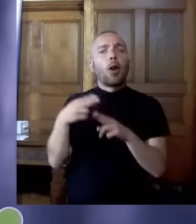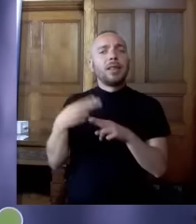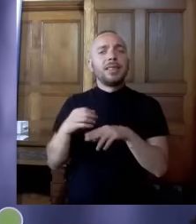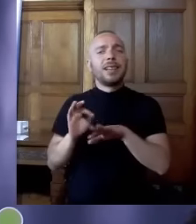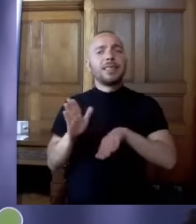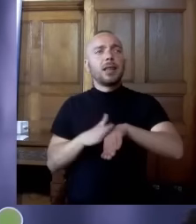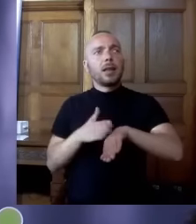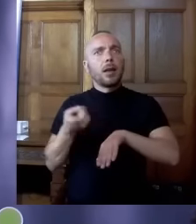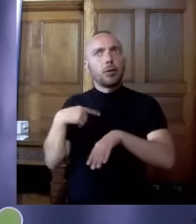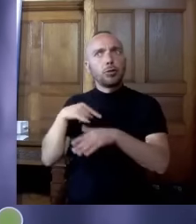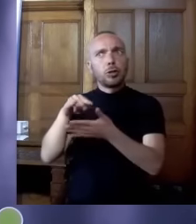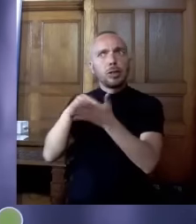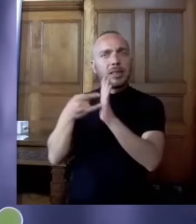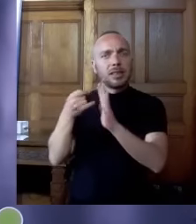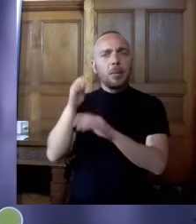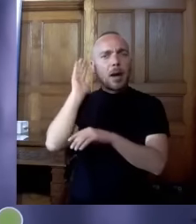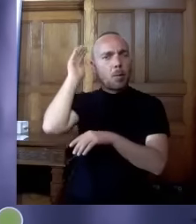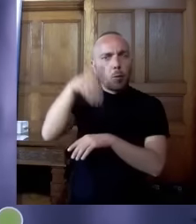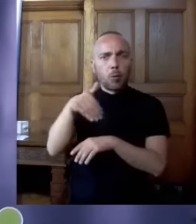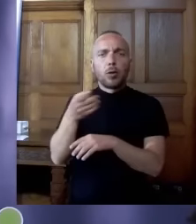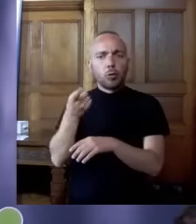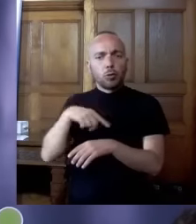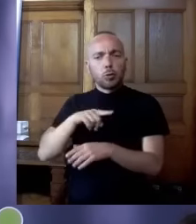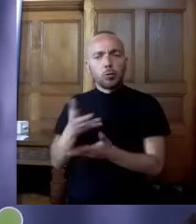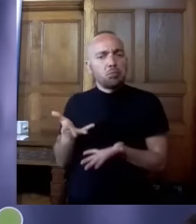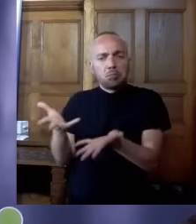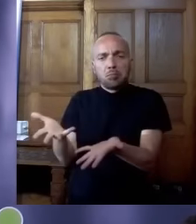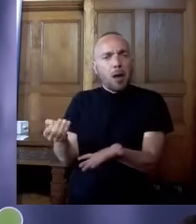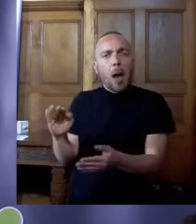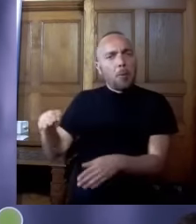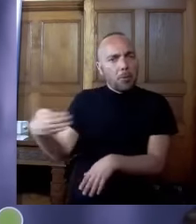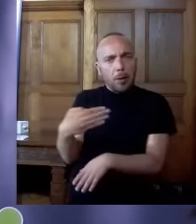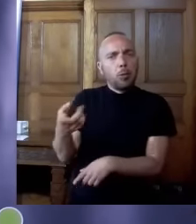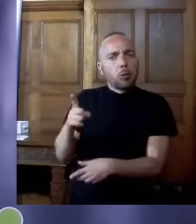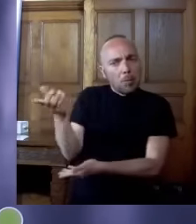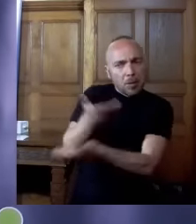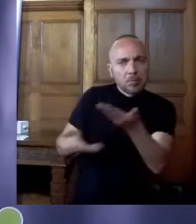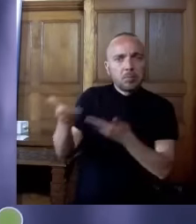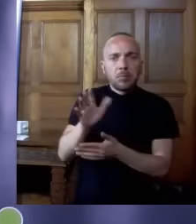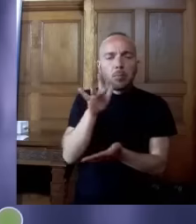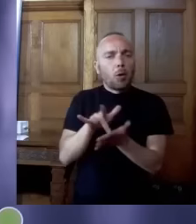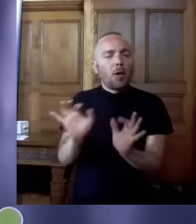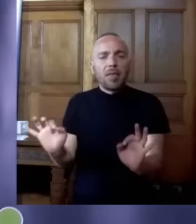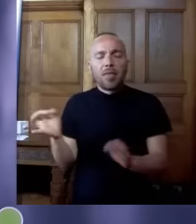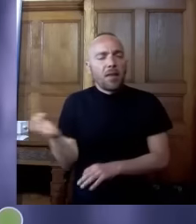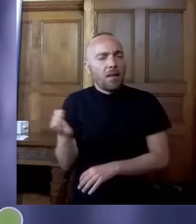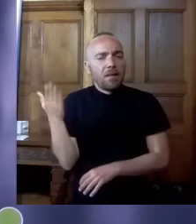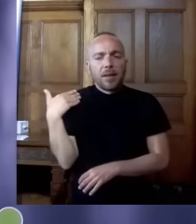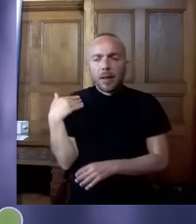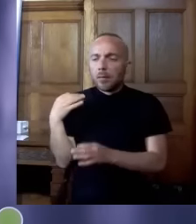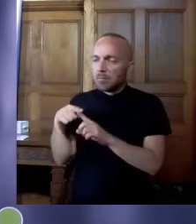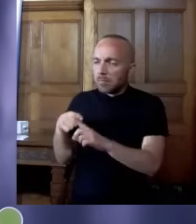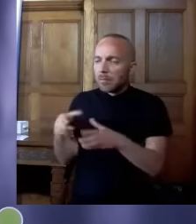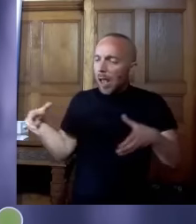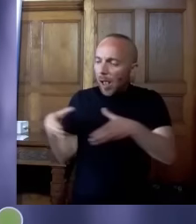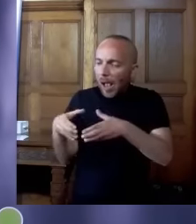a izquierda republicana le tendimos la mano también e H bildu porque era lo que había que hacer lo que había que hacer era Construir la